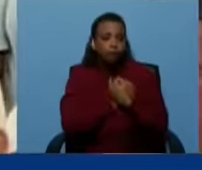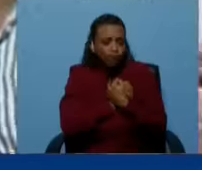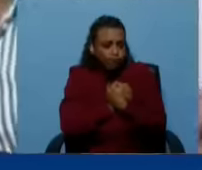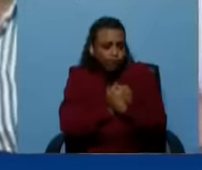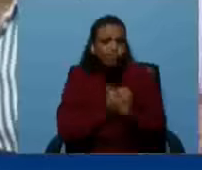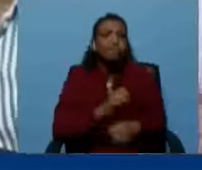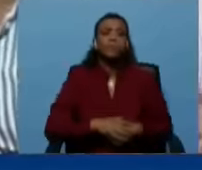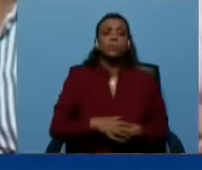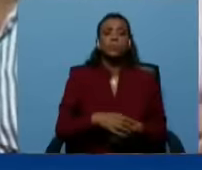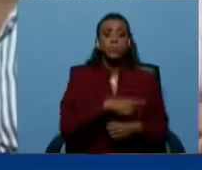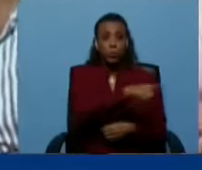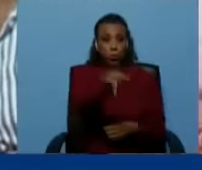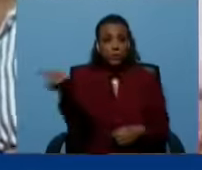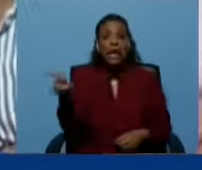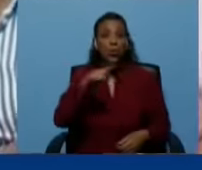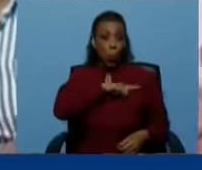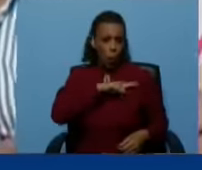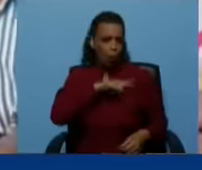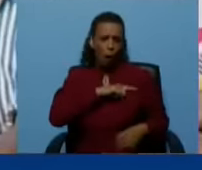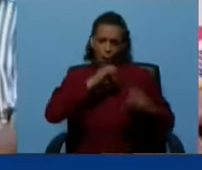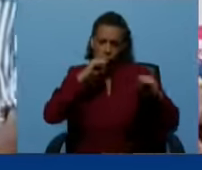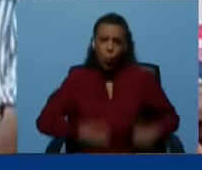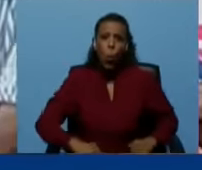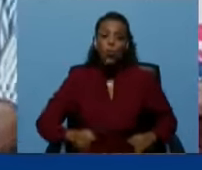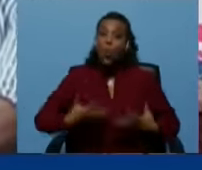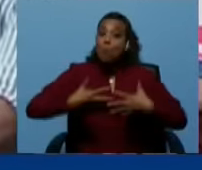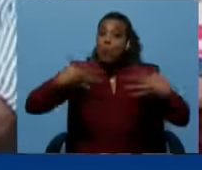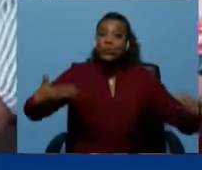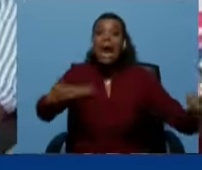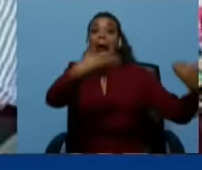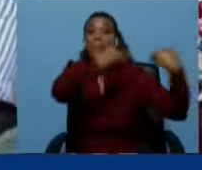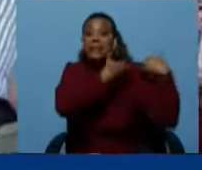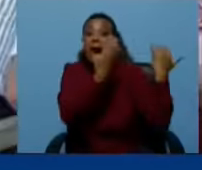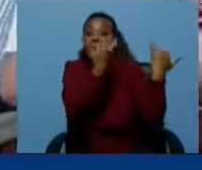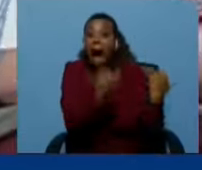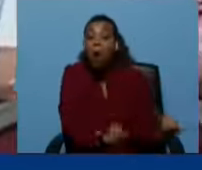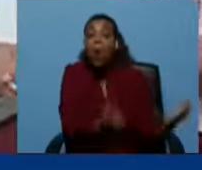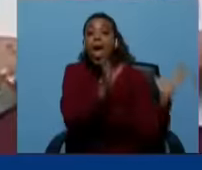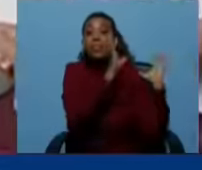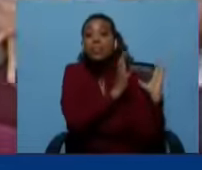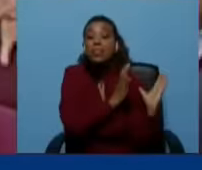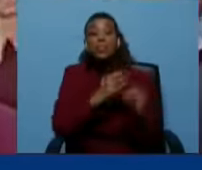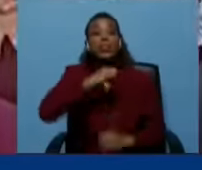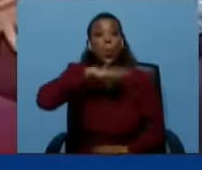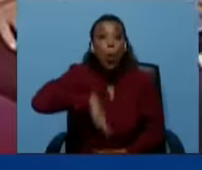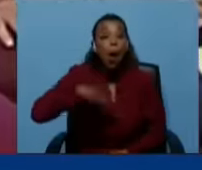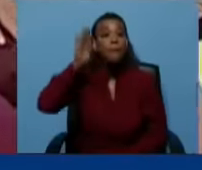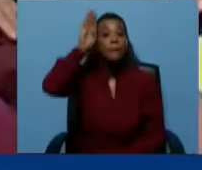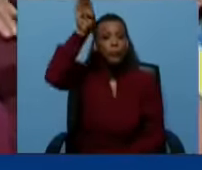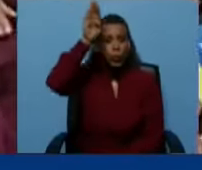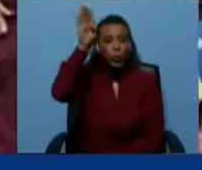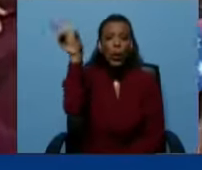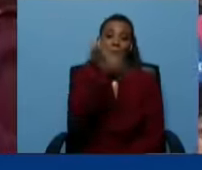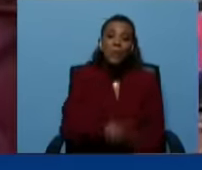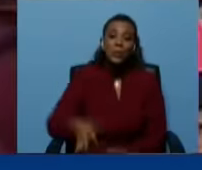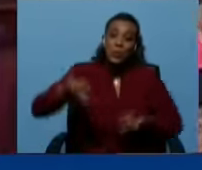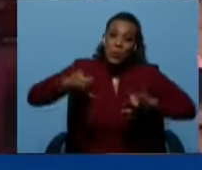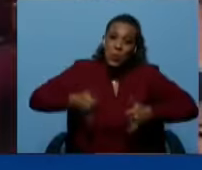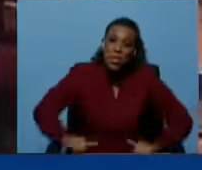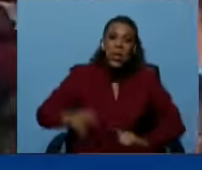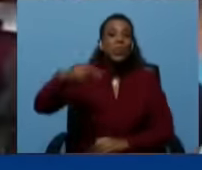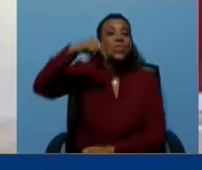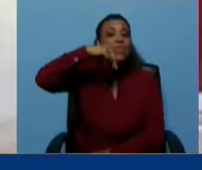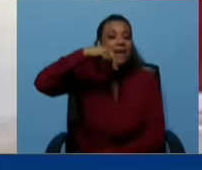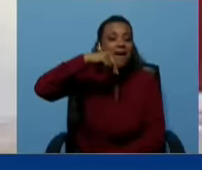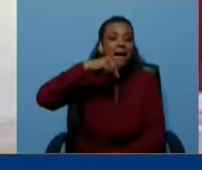se los digo, tenemos una inmensa responsabilidad histórica por el futuro de nuestros hijos, de